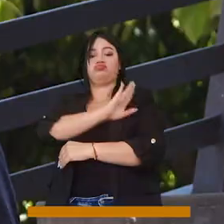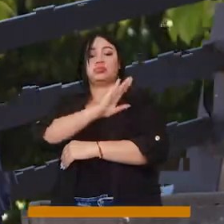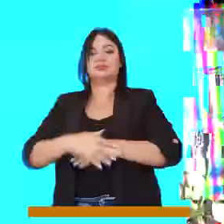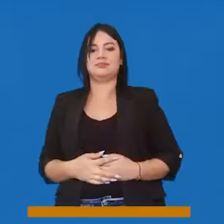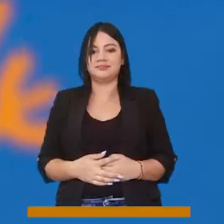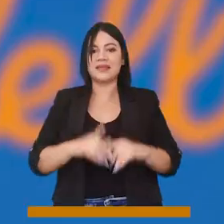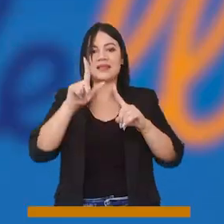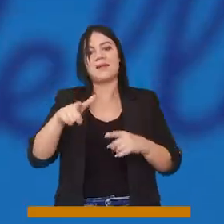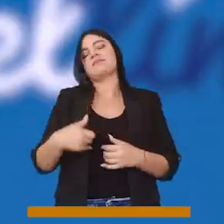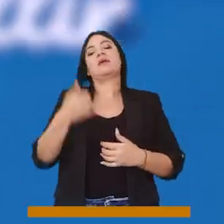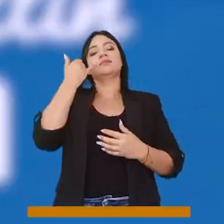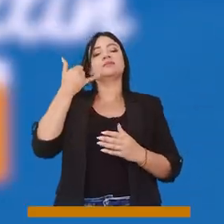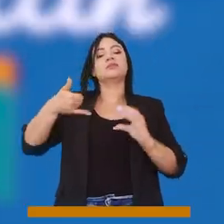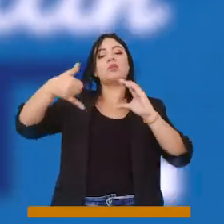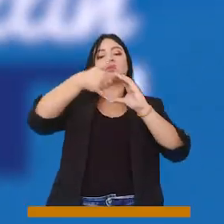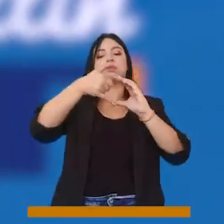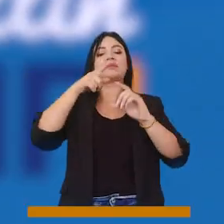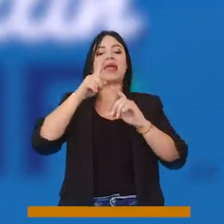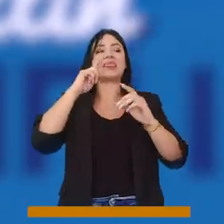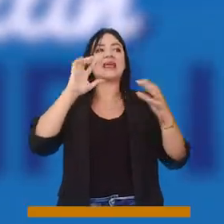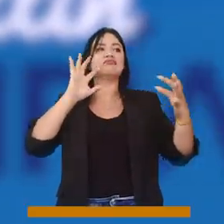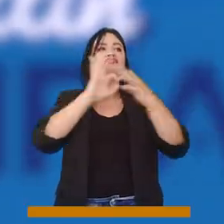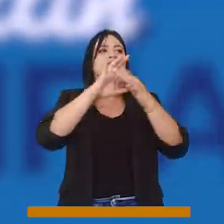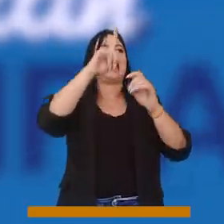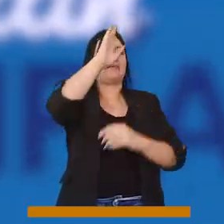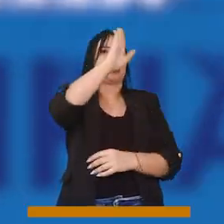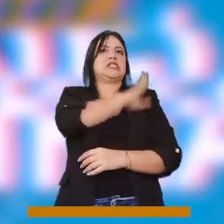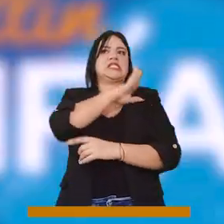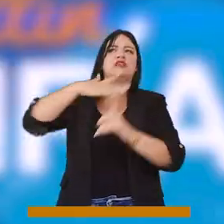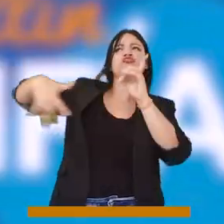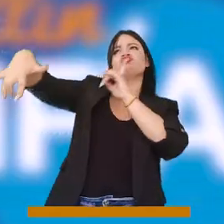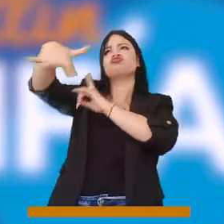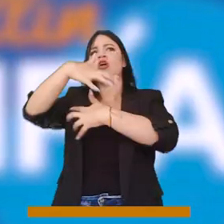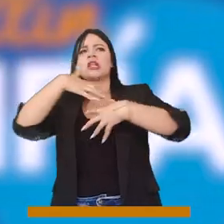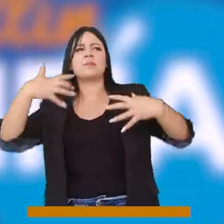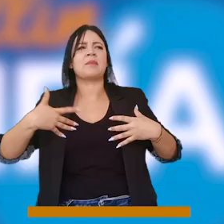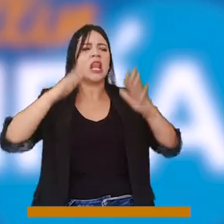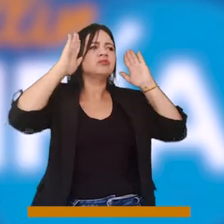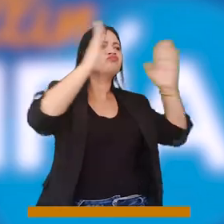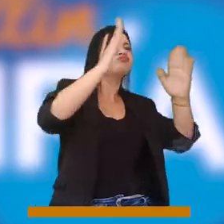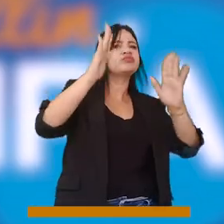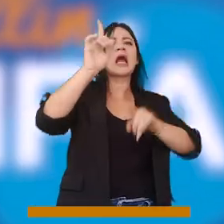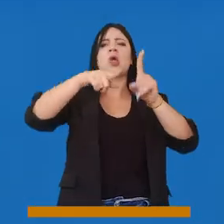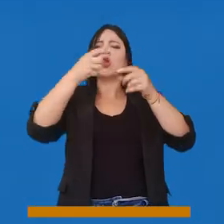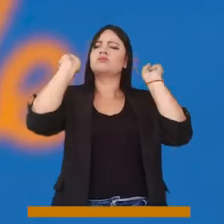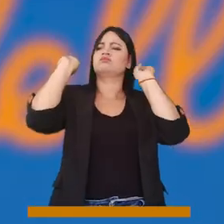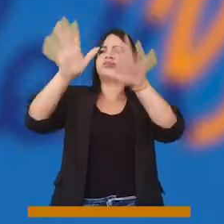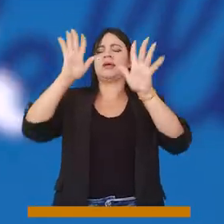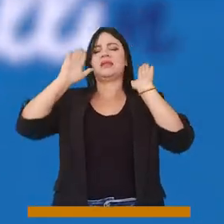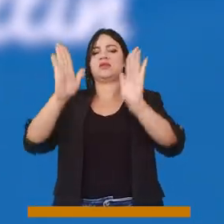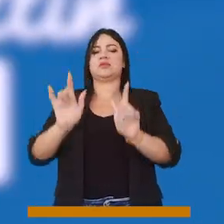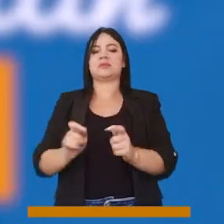inspección, también que se creara la línea de WhatsApp directa con la Policía Ambiental, la cual ha logrado atender muchos casos de maltrato y